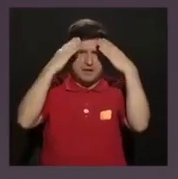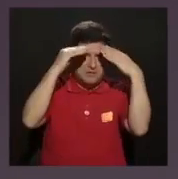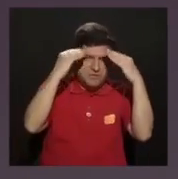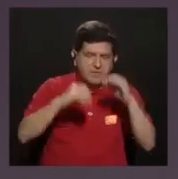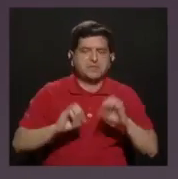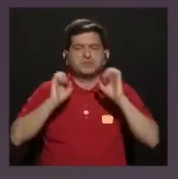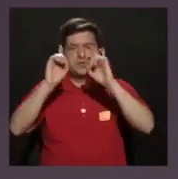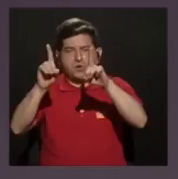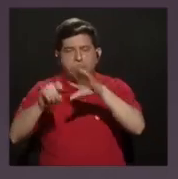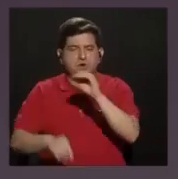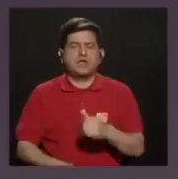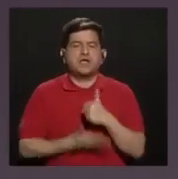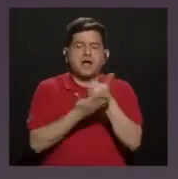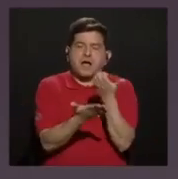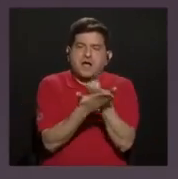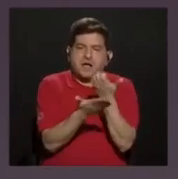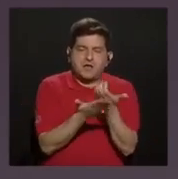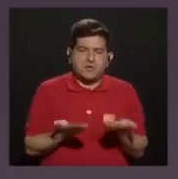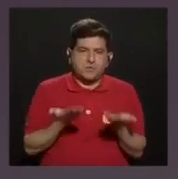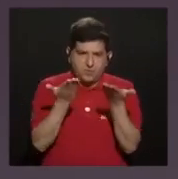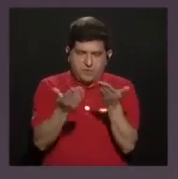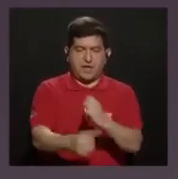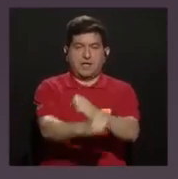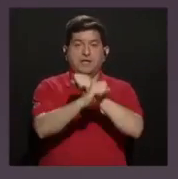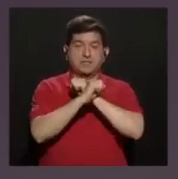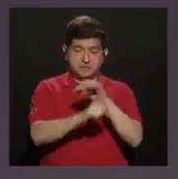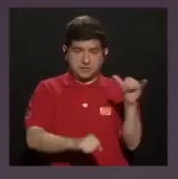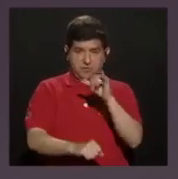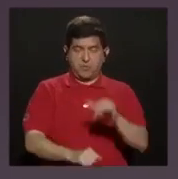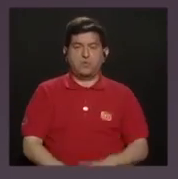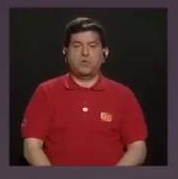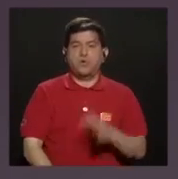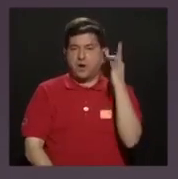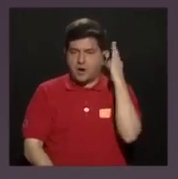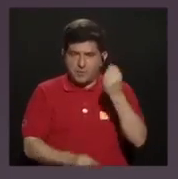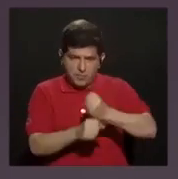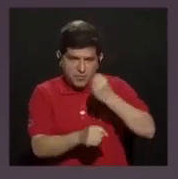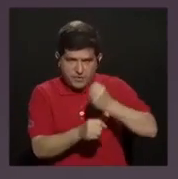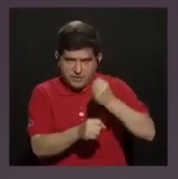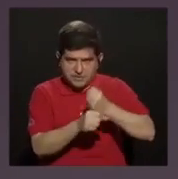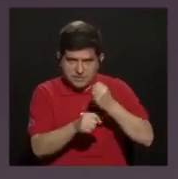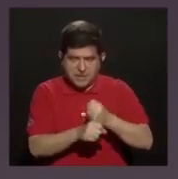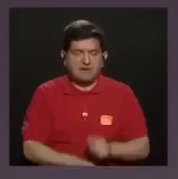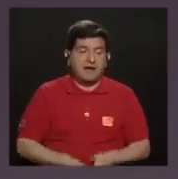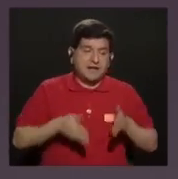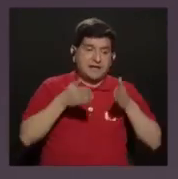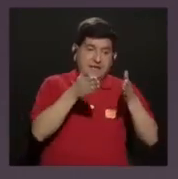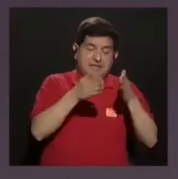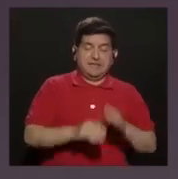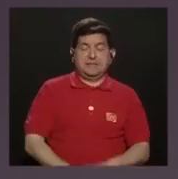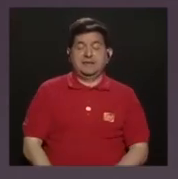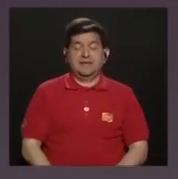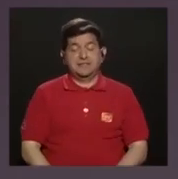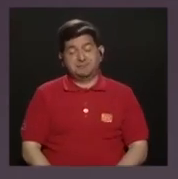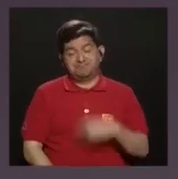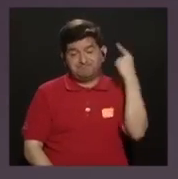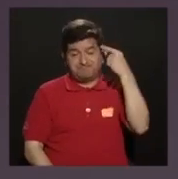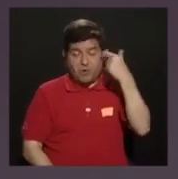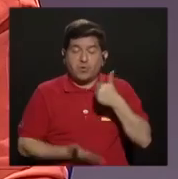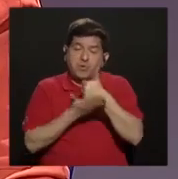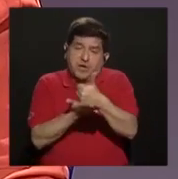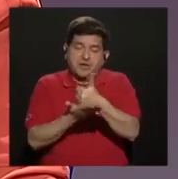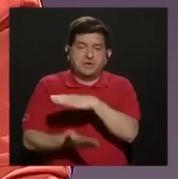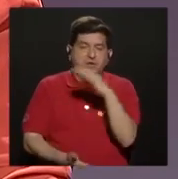bueno, se les da una pequeña subvención, ¿verdad? Se les da el seguro, en el caso de las chicas que trabajan en la calle, por el Estado, y en el caso de las que